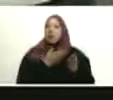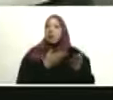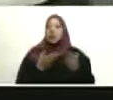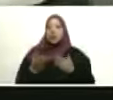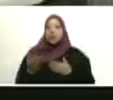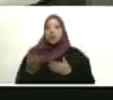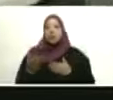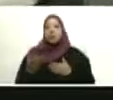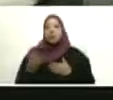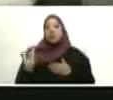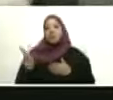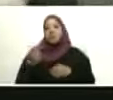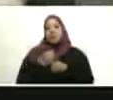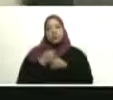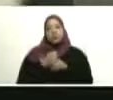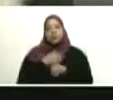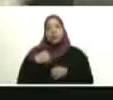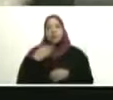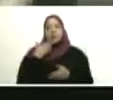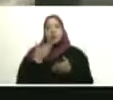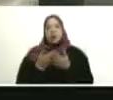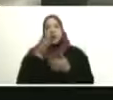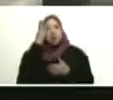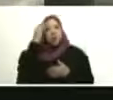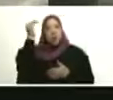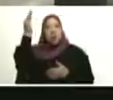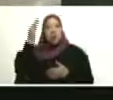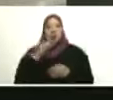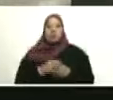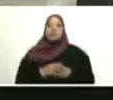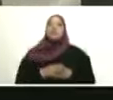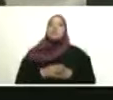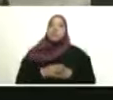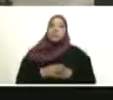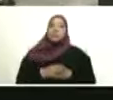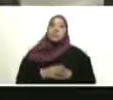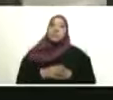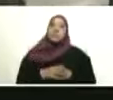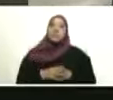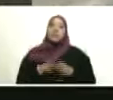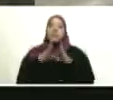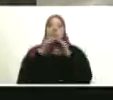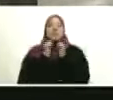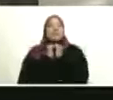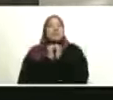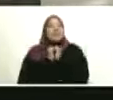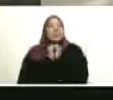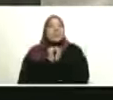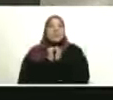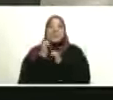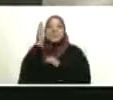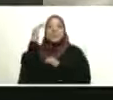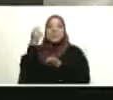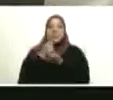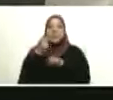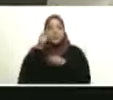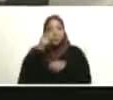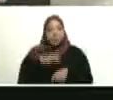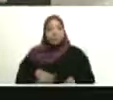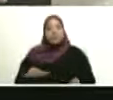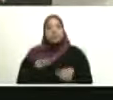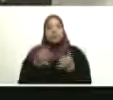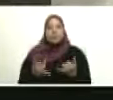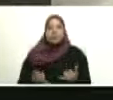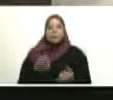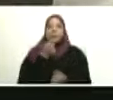Maduro. Primeramente quiero darle gracias a Dios. A él sea toda la gloria que nos permite estar aquí hoy en este lugar, en este